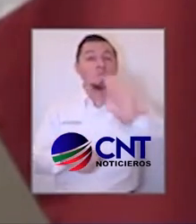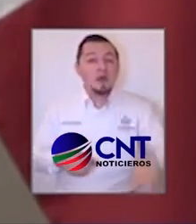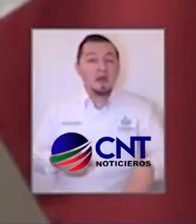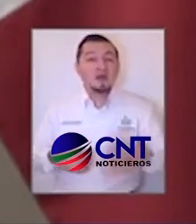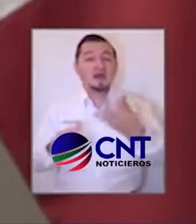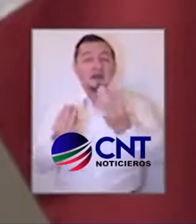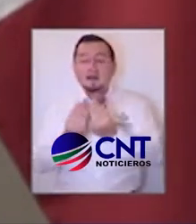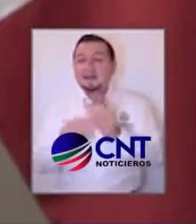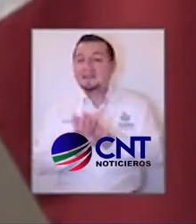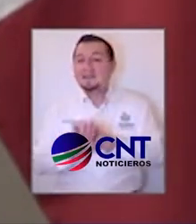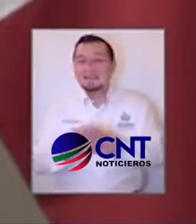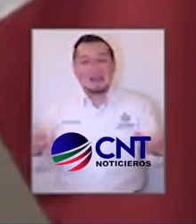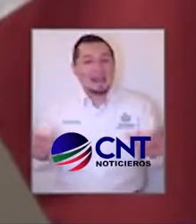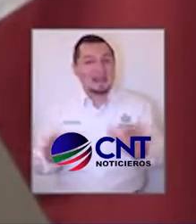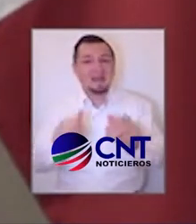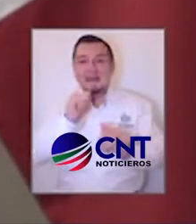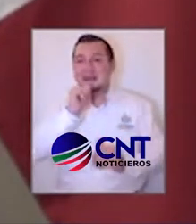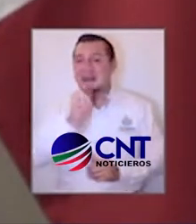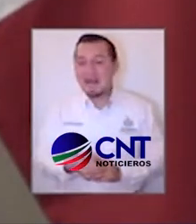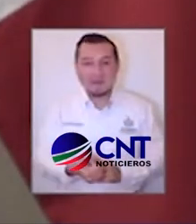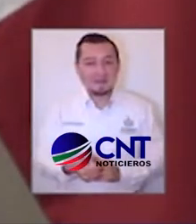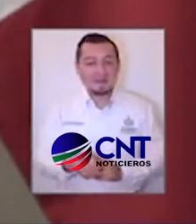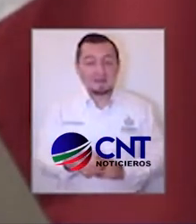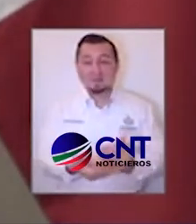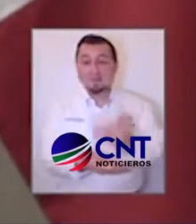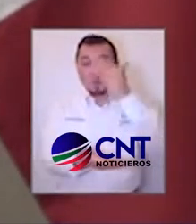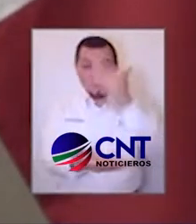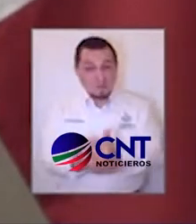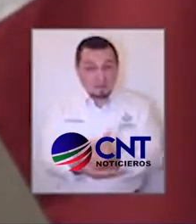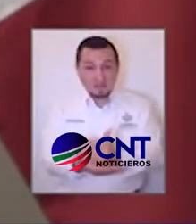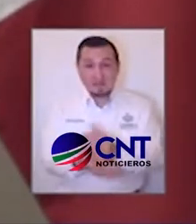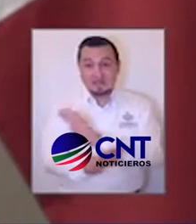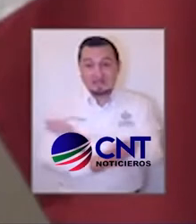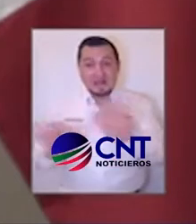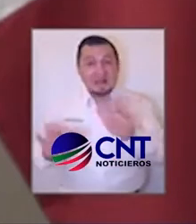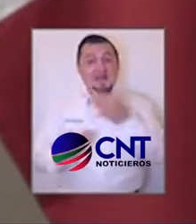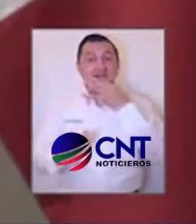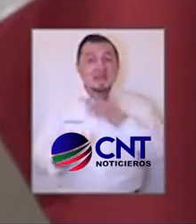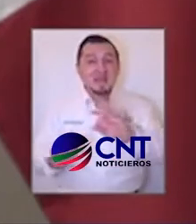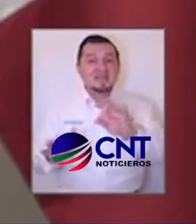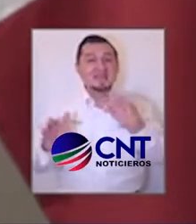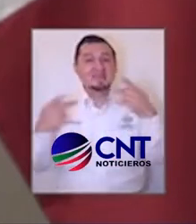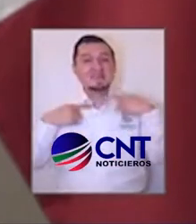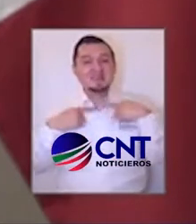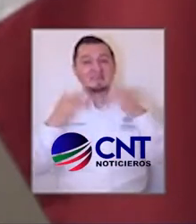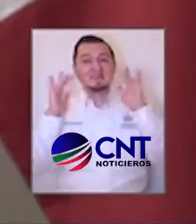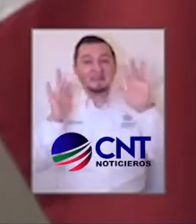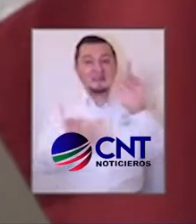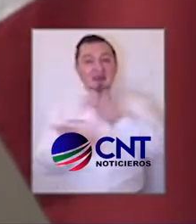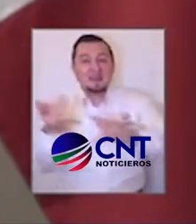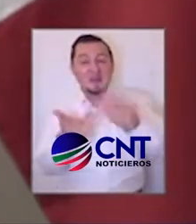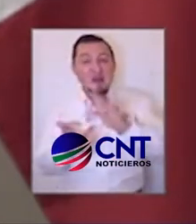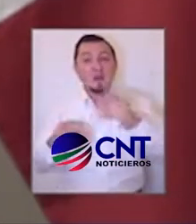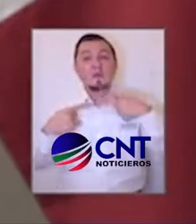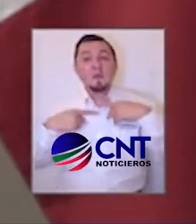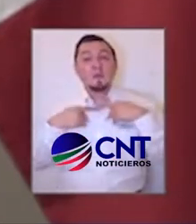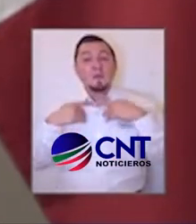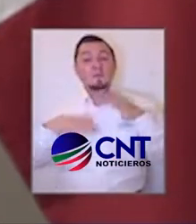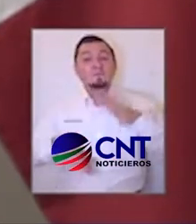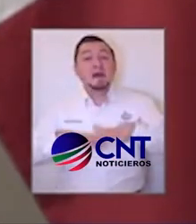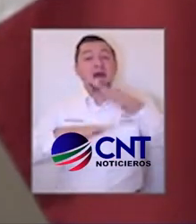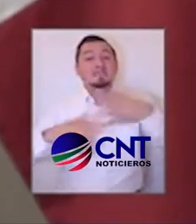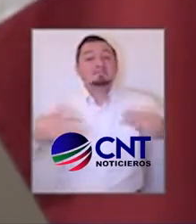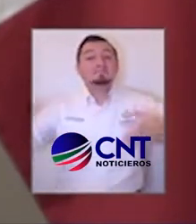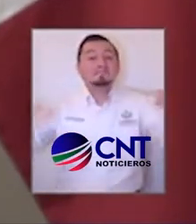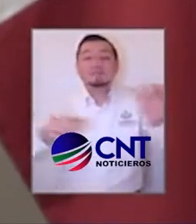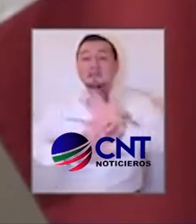de Día de Muertos y de Halloween. A partir de este viernes se suspenden ese tipo de actividades, que es justamente en donde